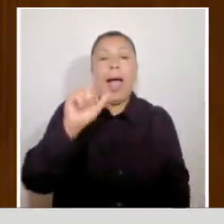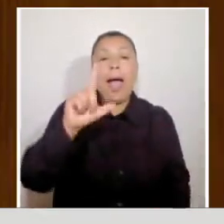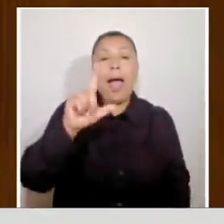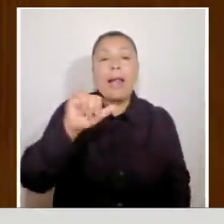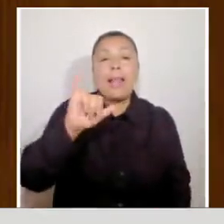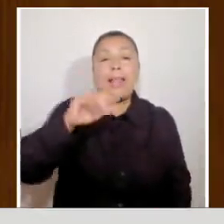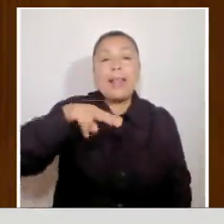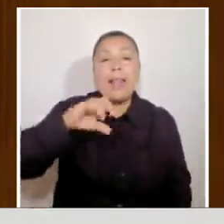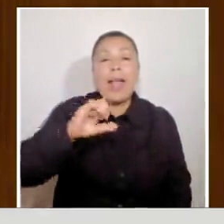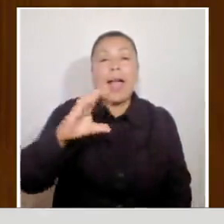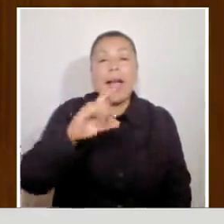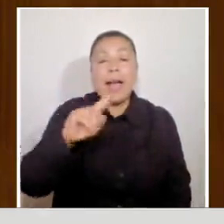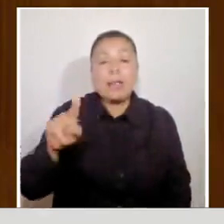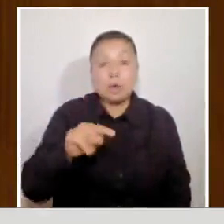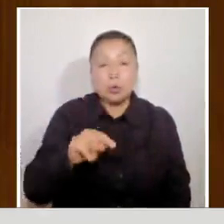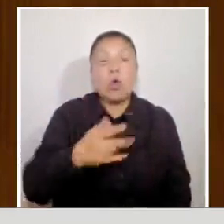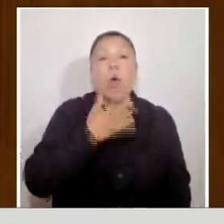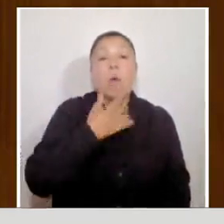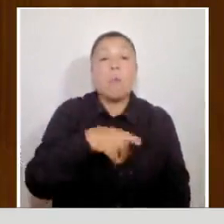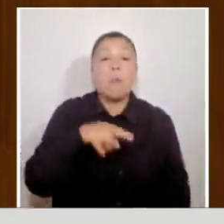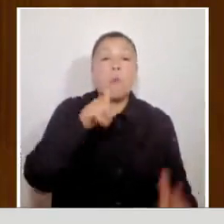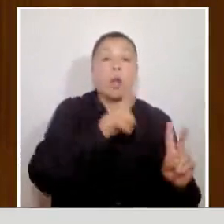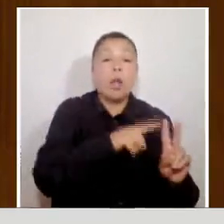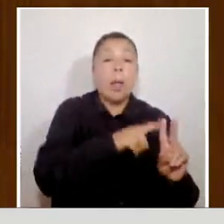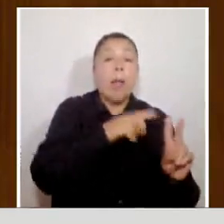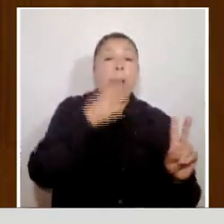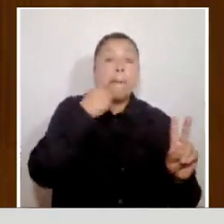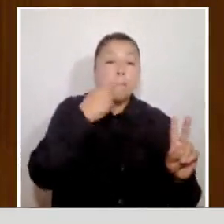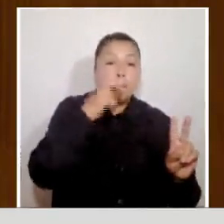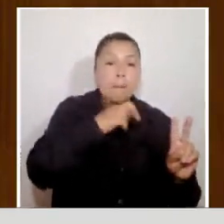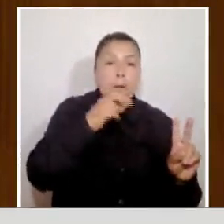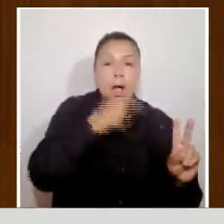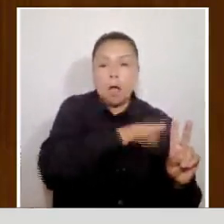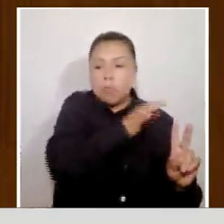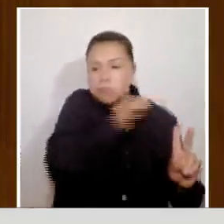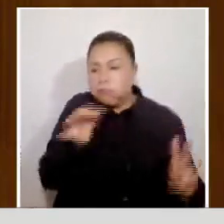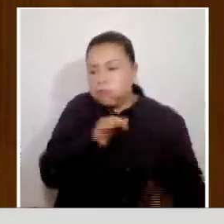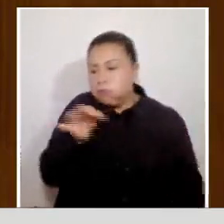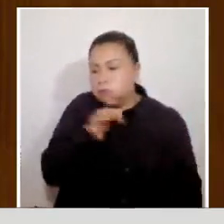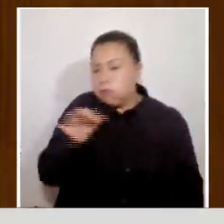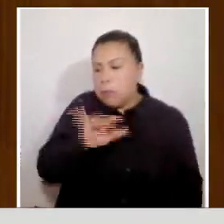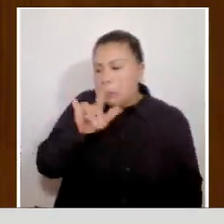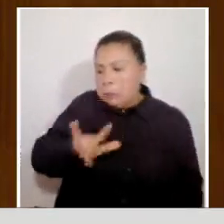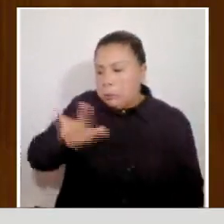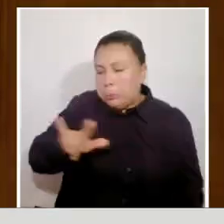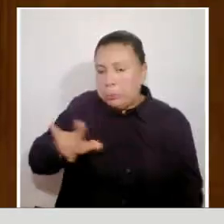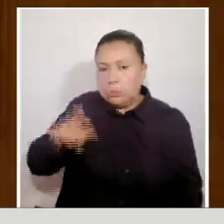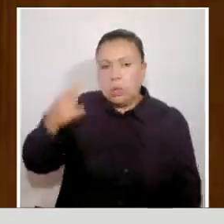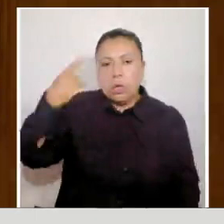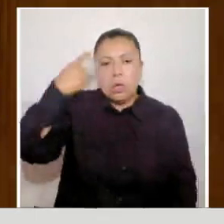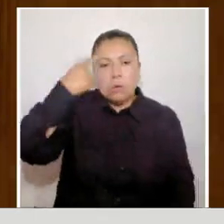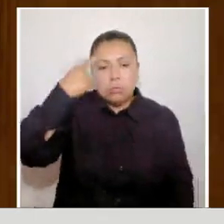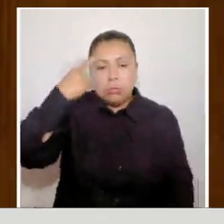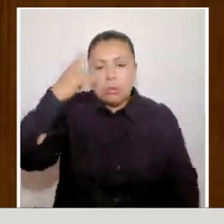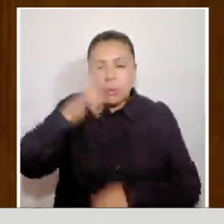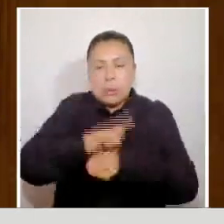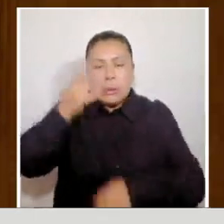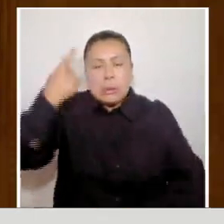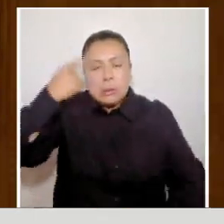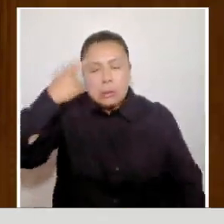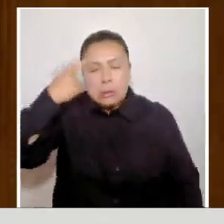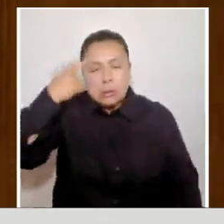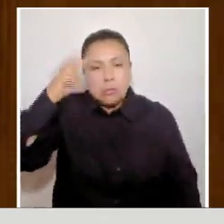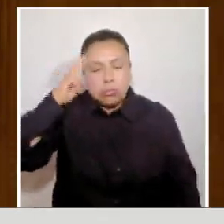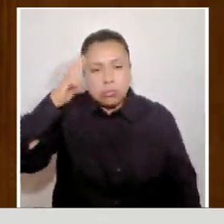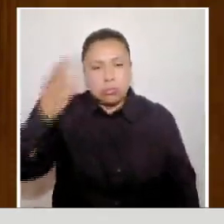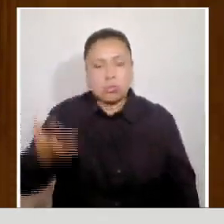el pitor alienar el cerebro de su hijo o hija creando falsos recuerdos ahora